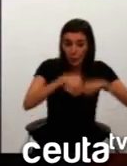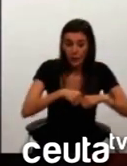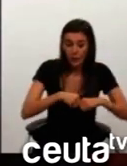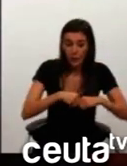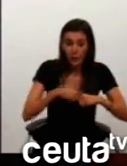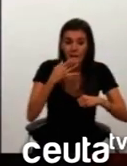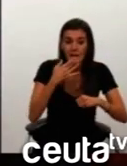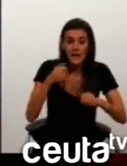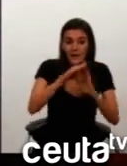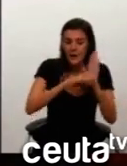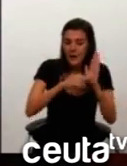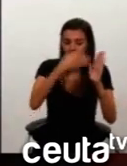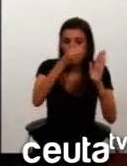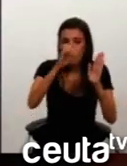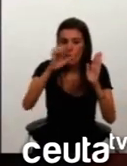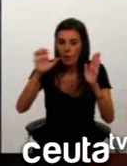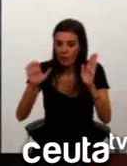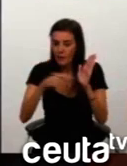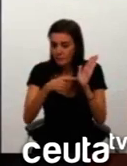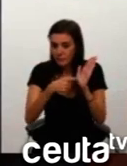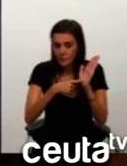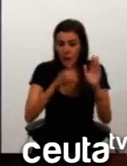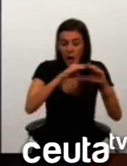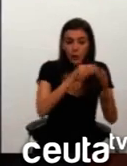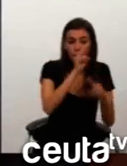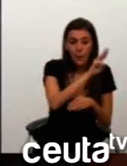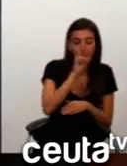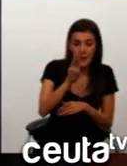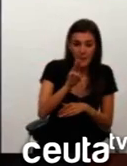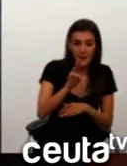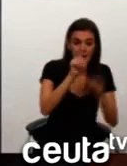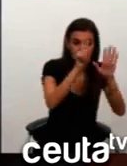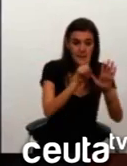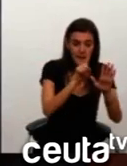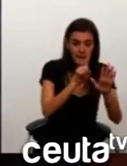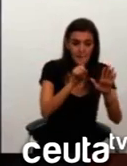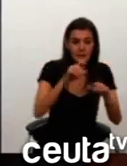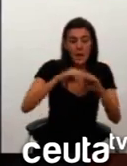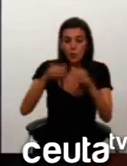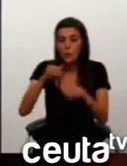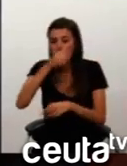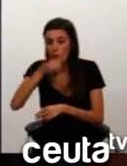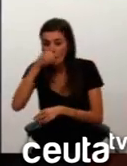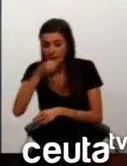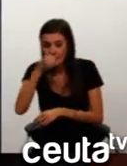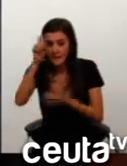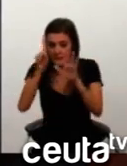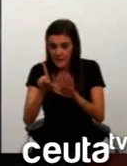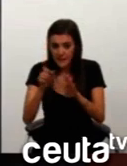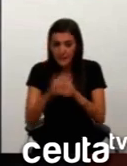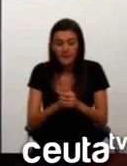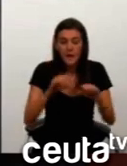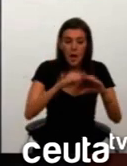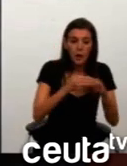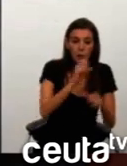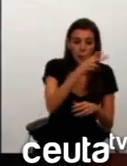viene publicado en el boletín, al Grupo Popular le corresponden 6 asesores, al Grupo Socialista le corresponden 6, al